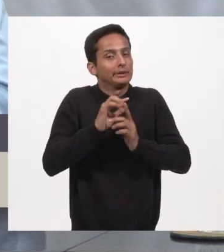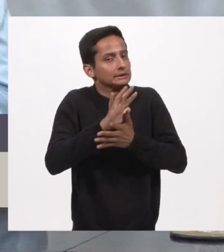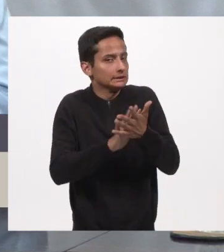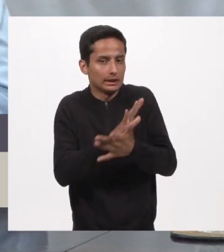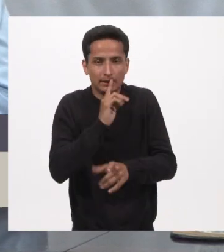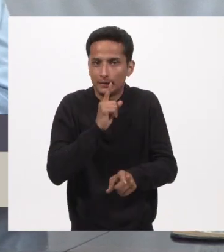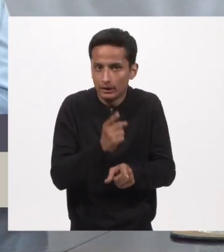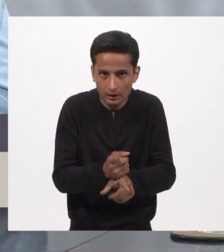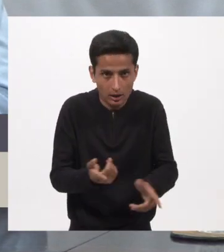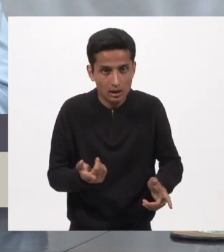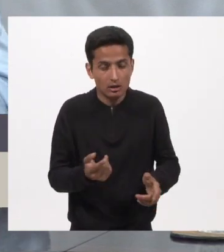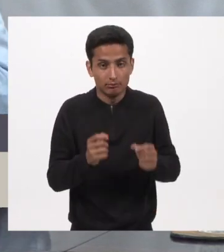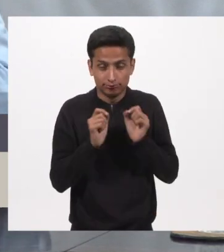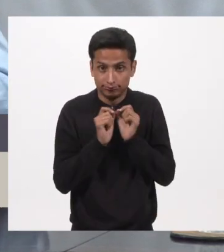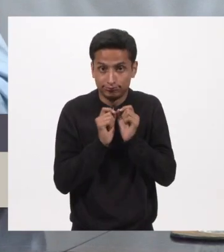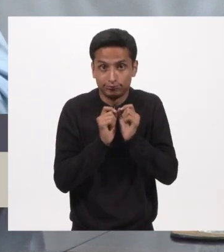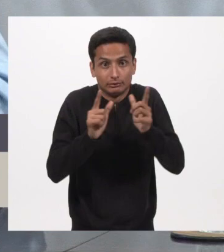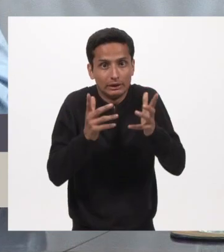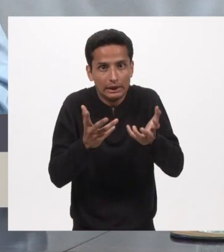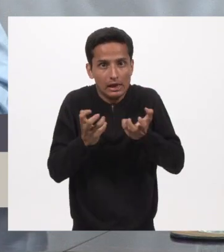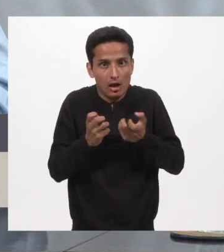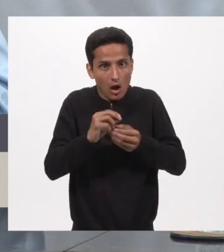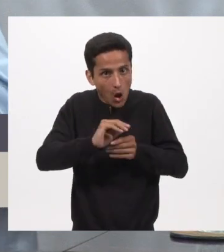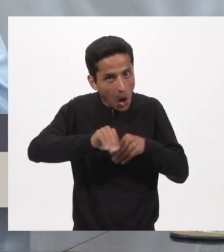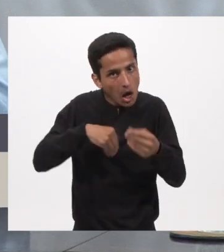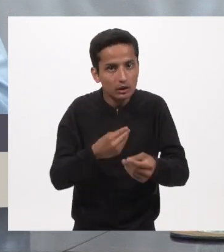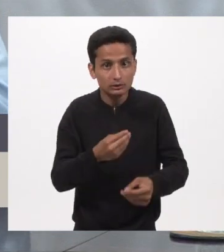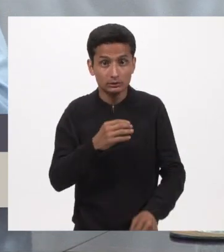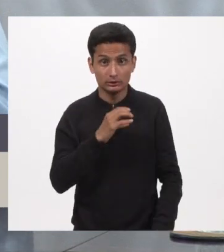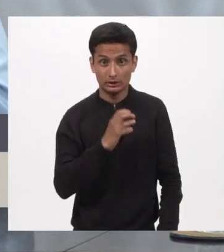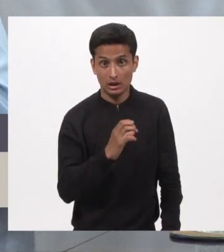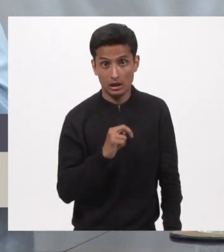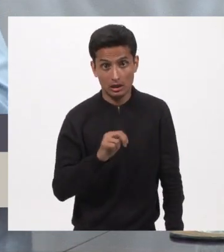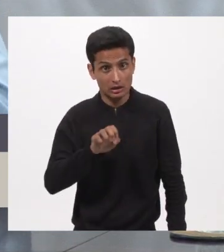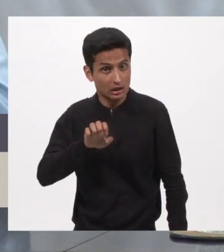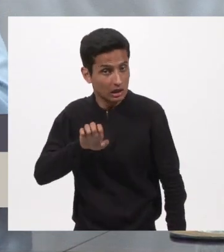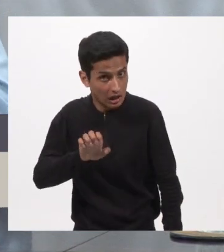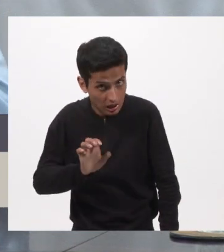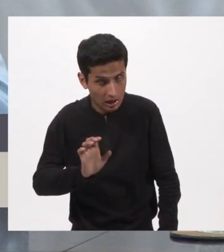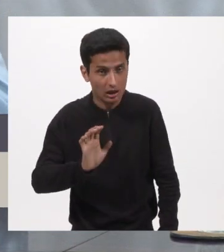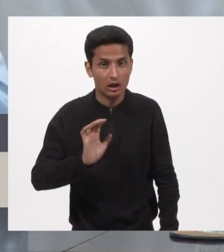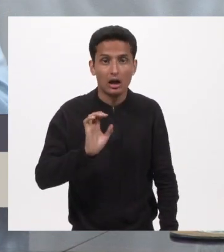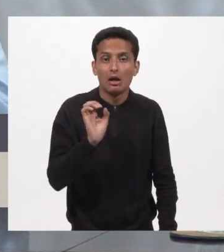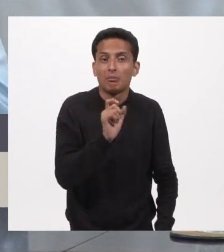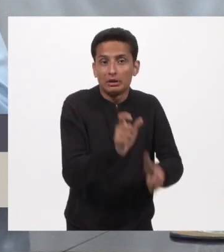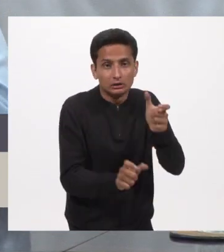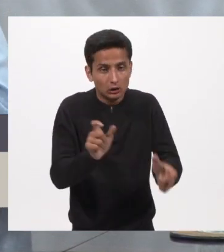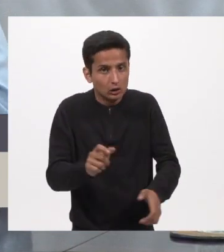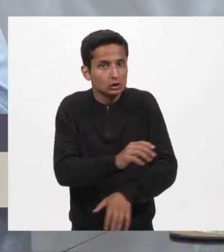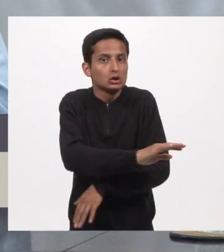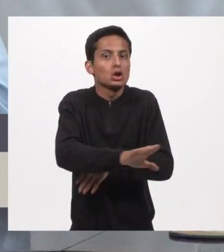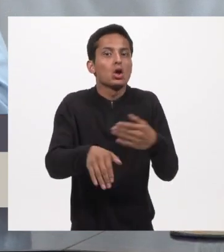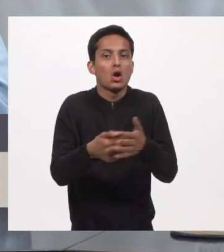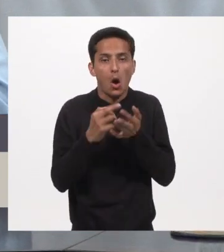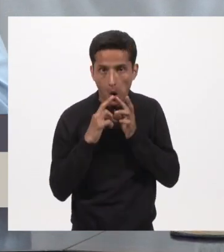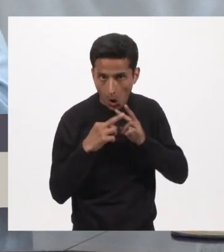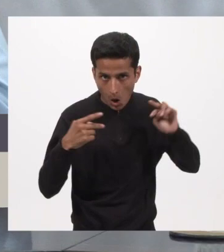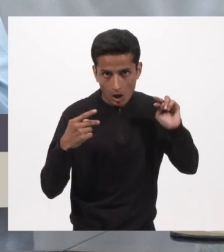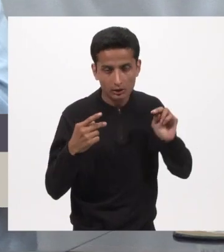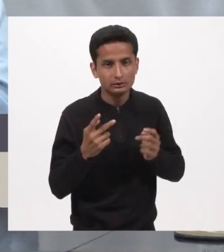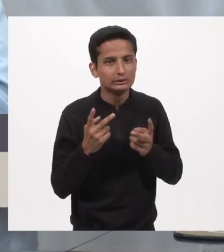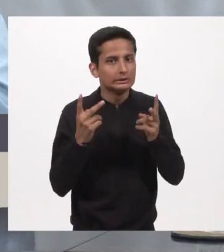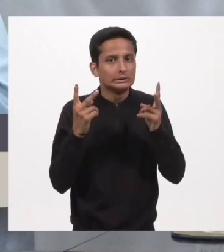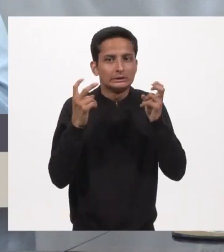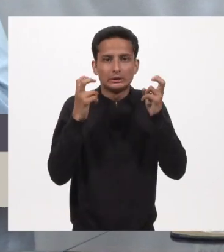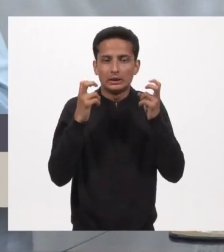el término adecuado sea sorprender al Consejo Nacional Electoral y a la ciudadanía